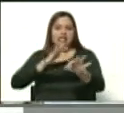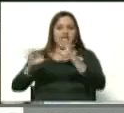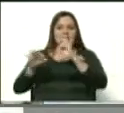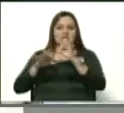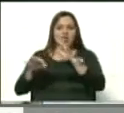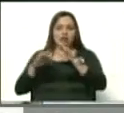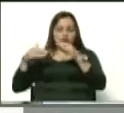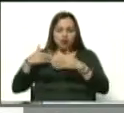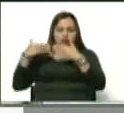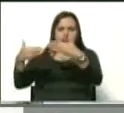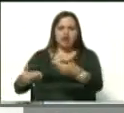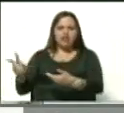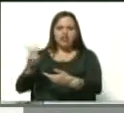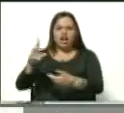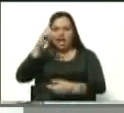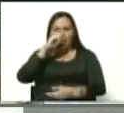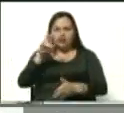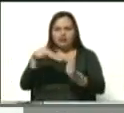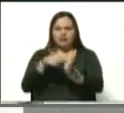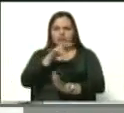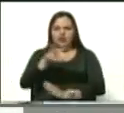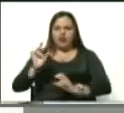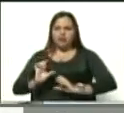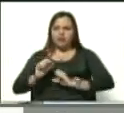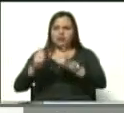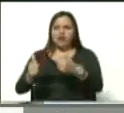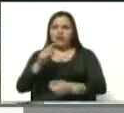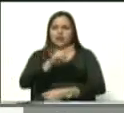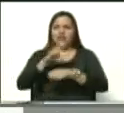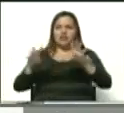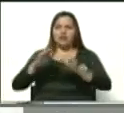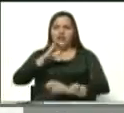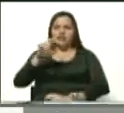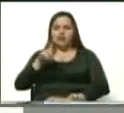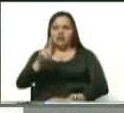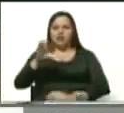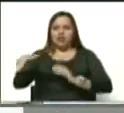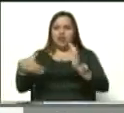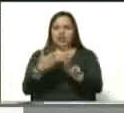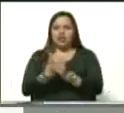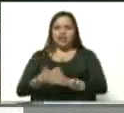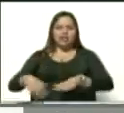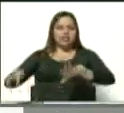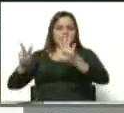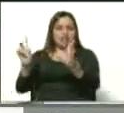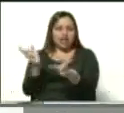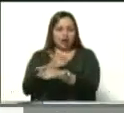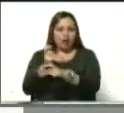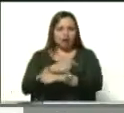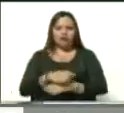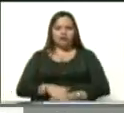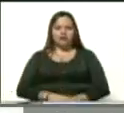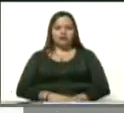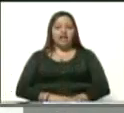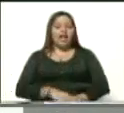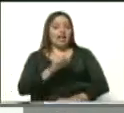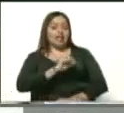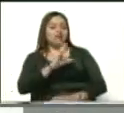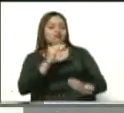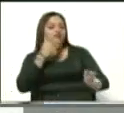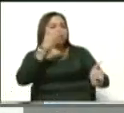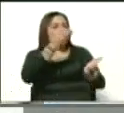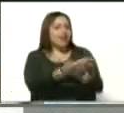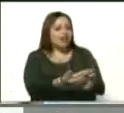Teatro Progresista Venezuela 2022 a partir del 29 de julio hasta el 7 de agosto. Así es. Muchísimas